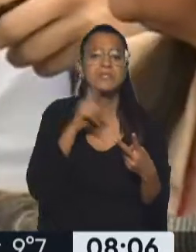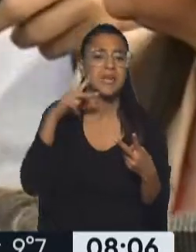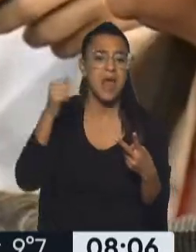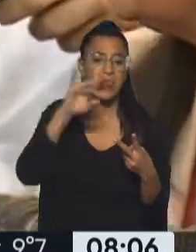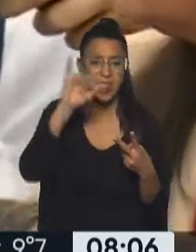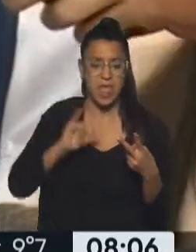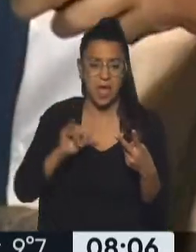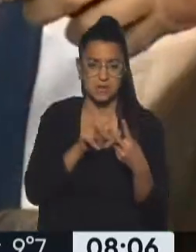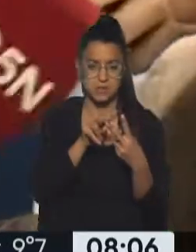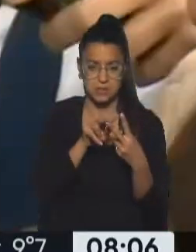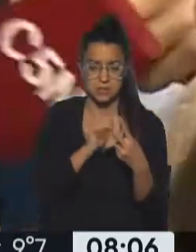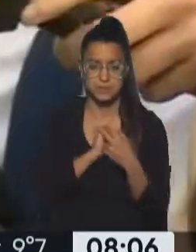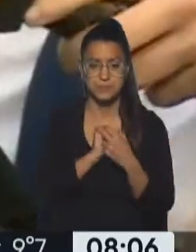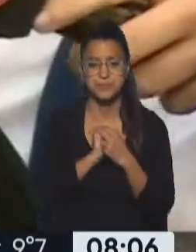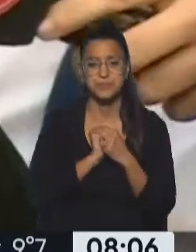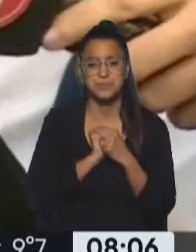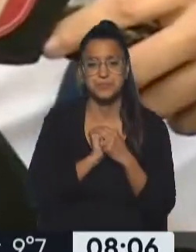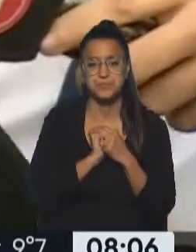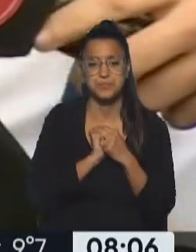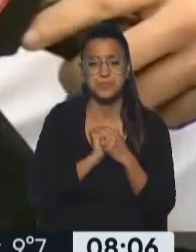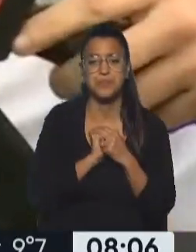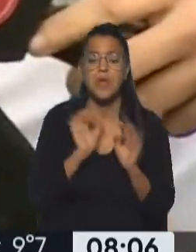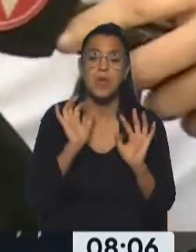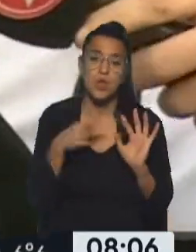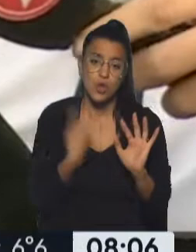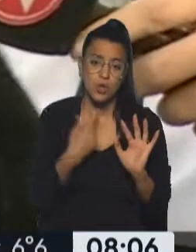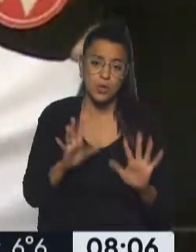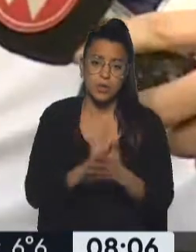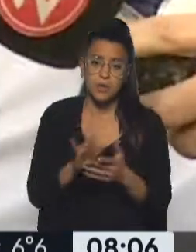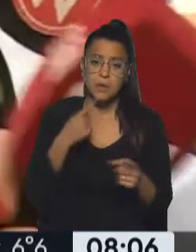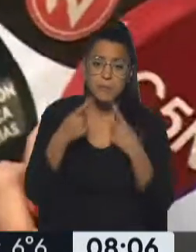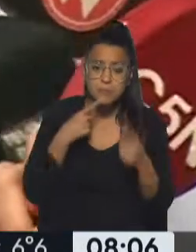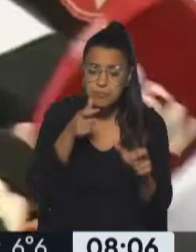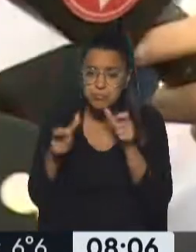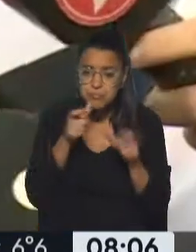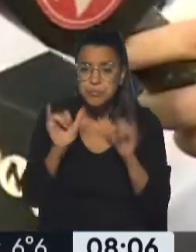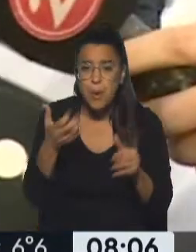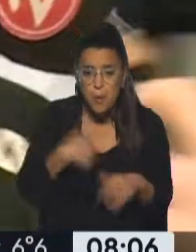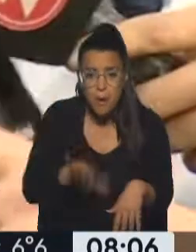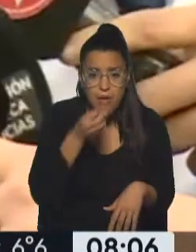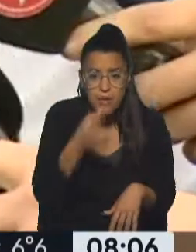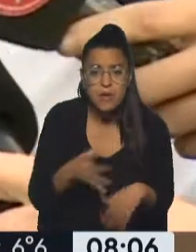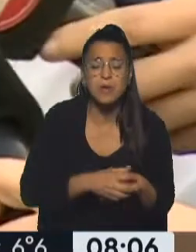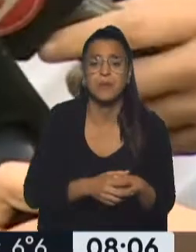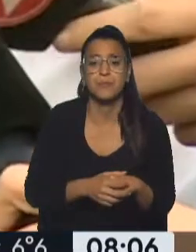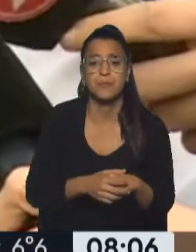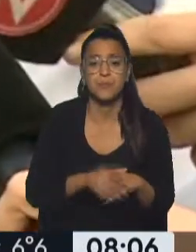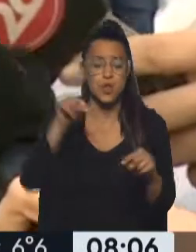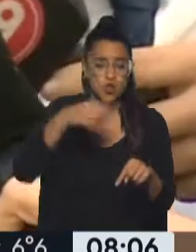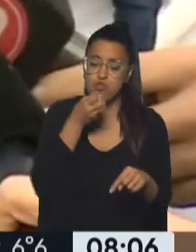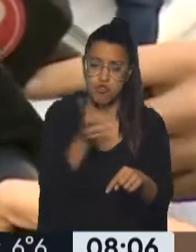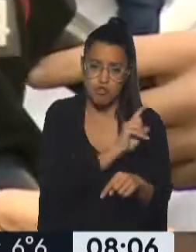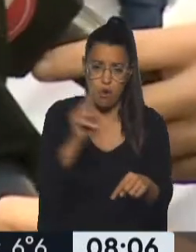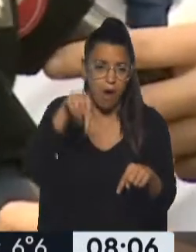momento. Bueno, estamos dispuestos a responder las preguntas que ustedes consideren necesarias. ¿Va a declarar? En principio no va a